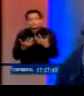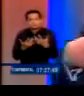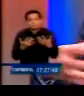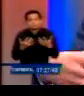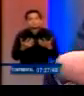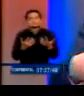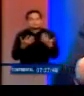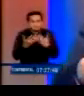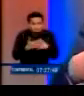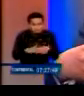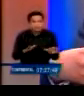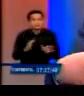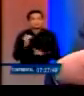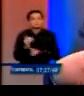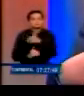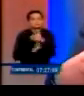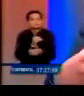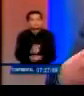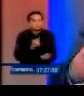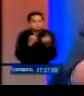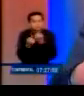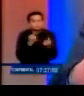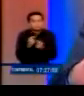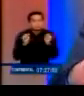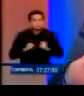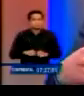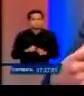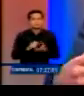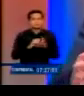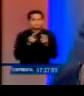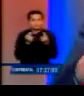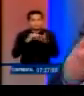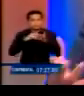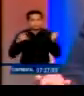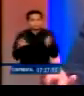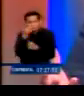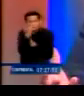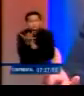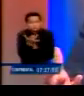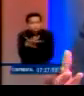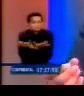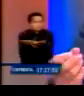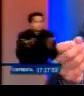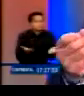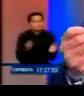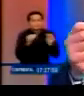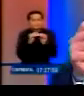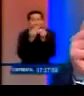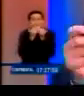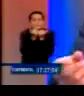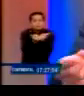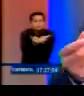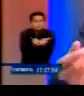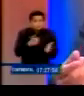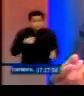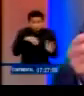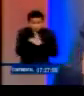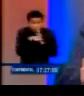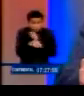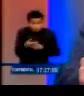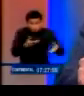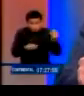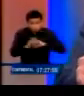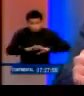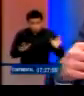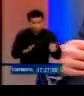pero ya se está discutiendo mucho y hablando del dinero electrónico. ¿Por qué? Porque es una excelente manera de no solo bancarizar, sino